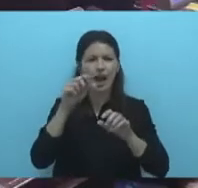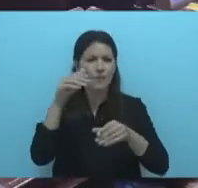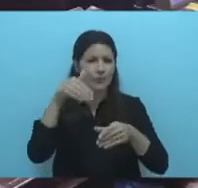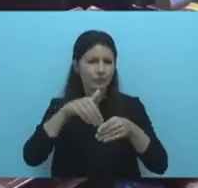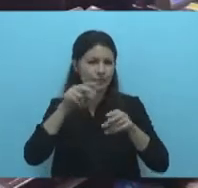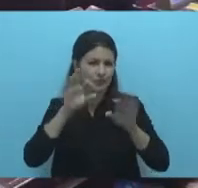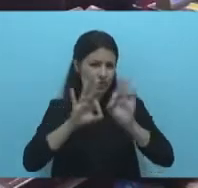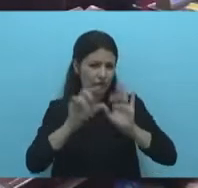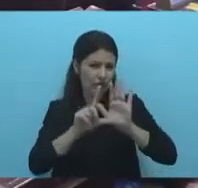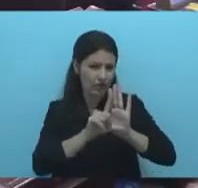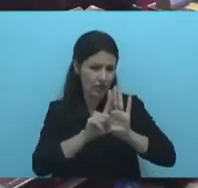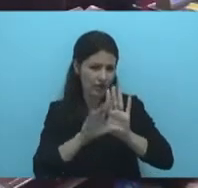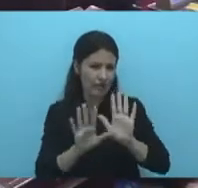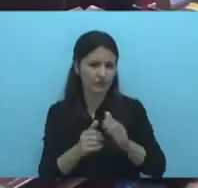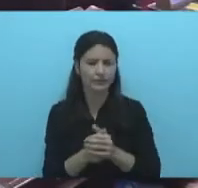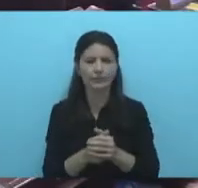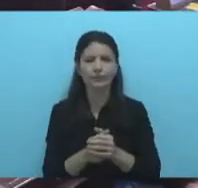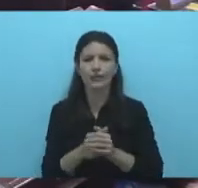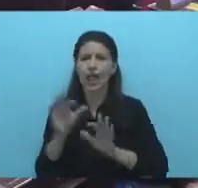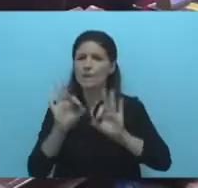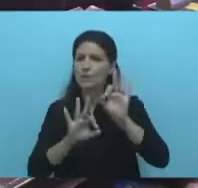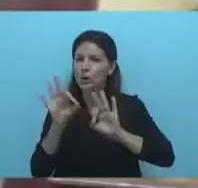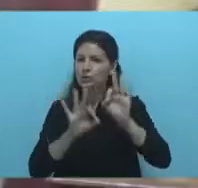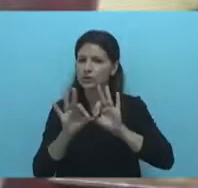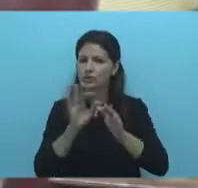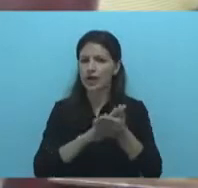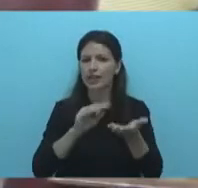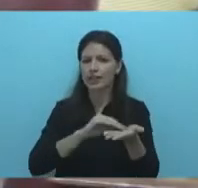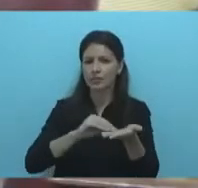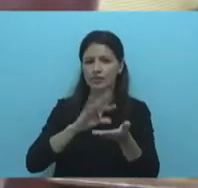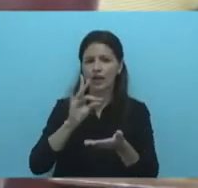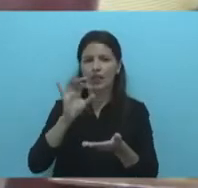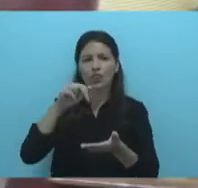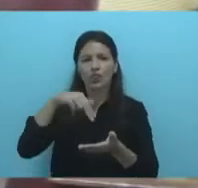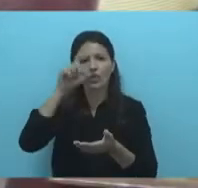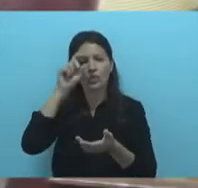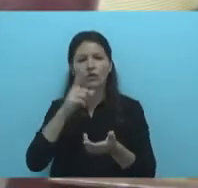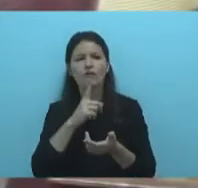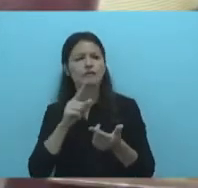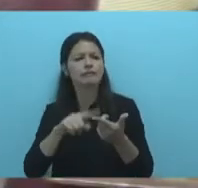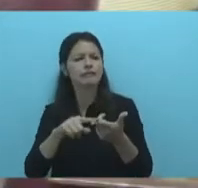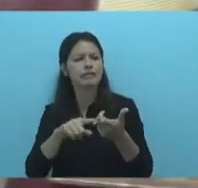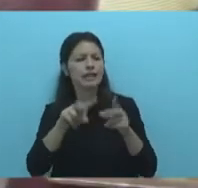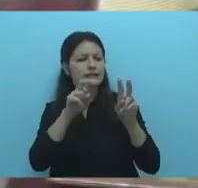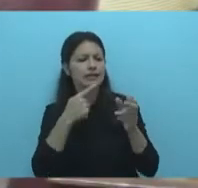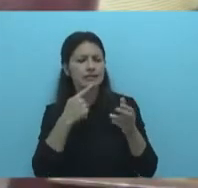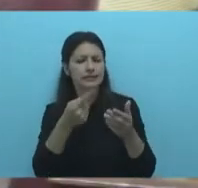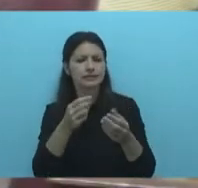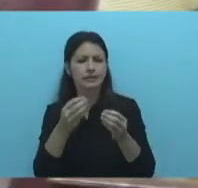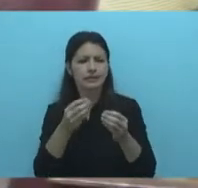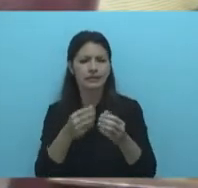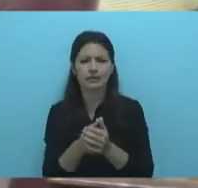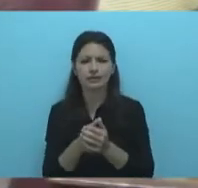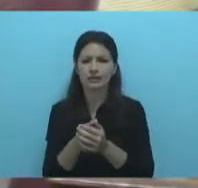momento. Porque el proyecto original que presentó la diputada Onet hablaba de el abastecimiento,